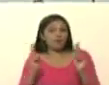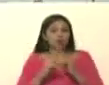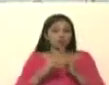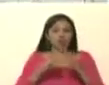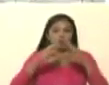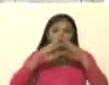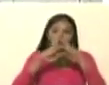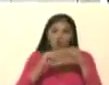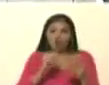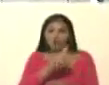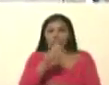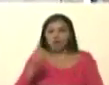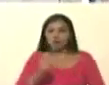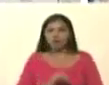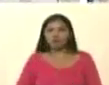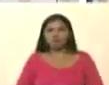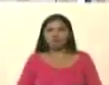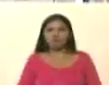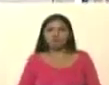todos